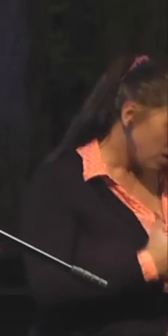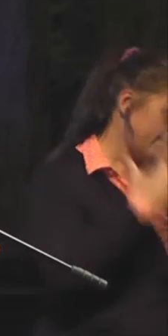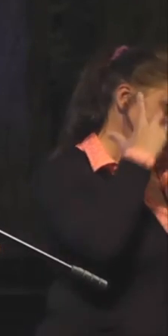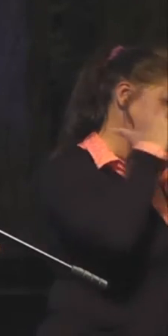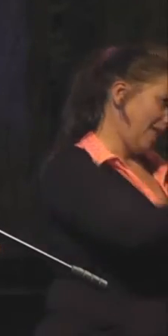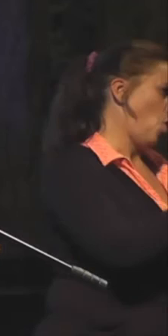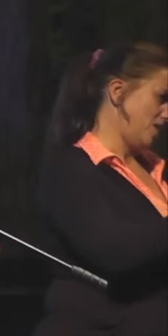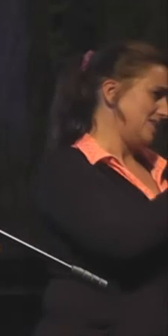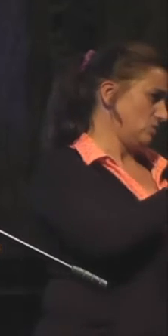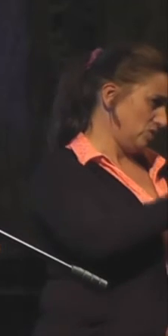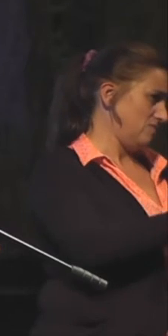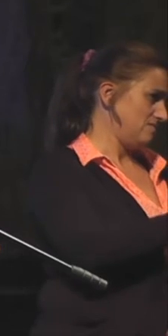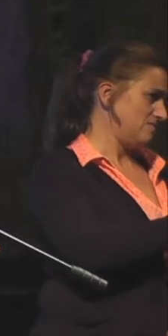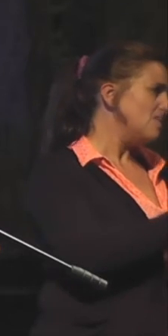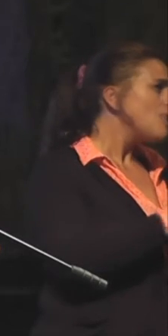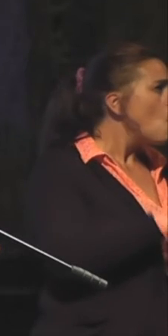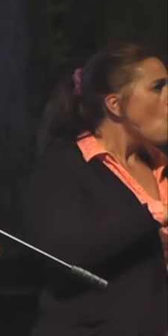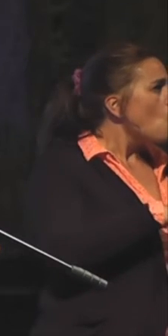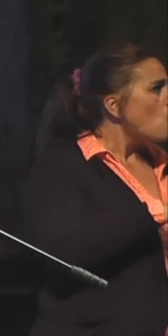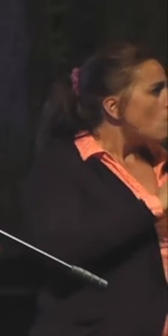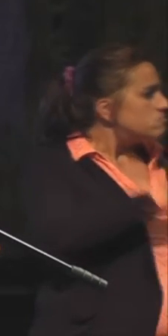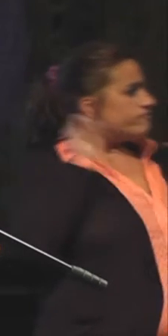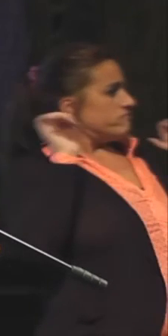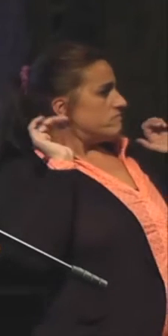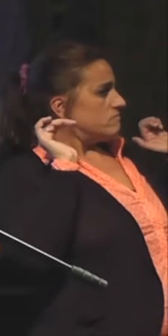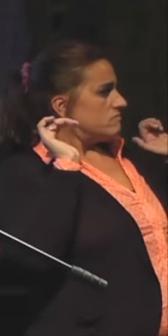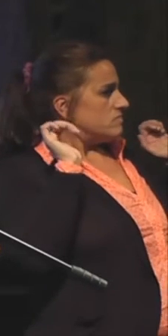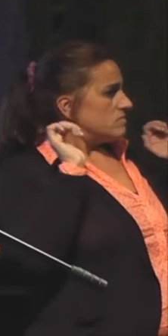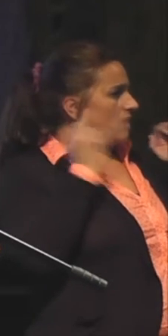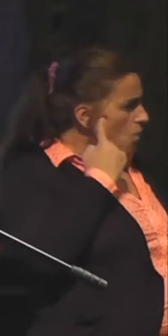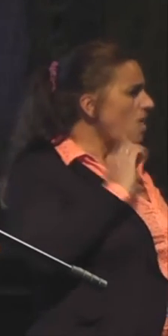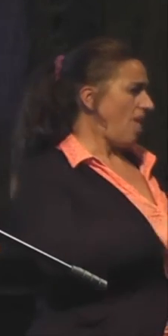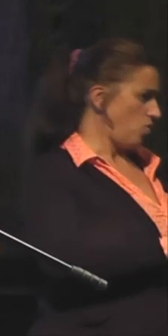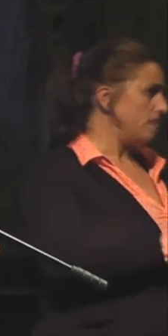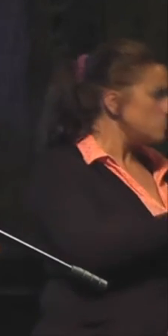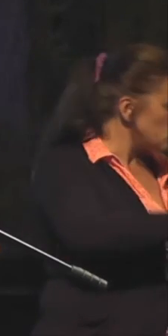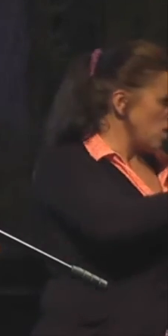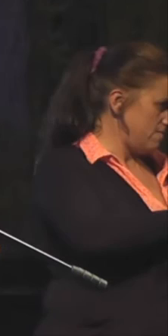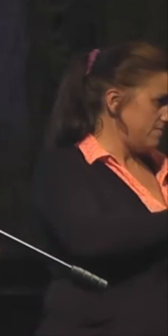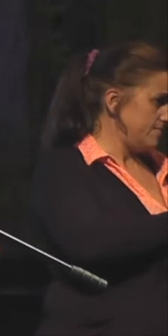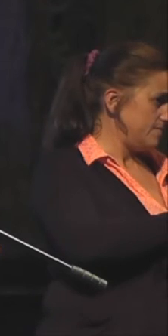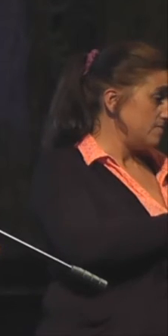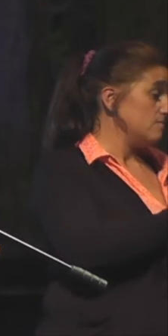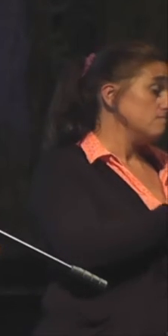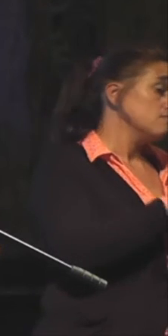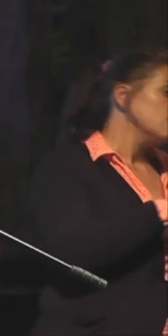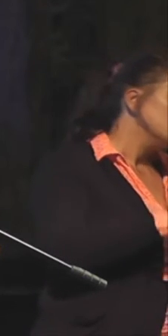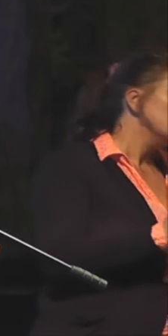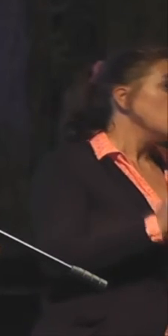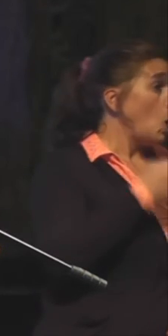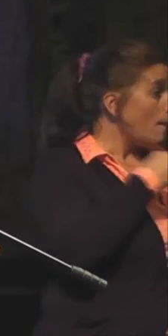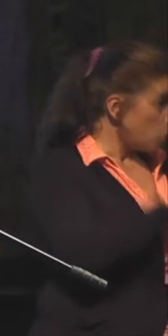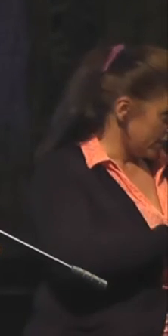y estamos estamos lejos de saldar esa deuda y por eso